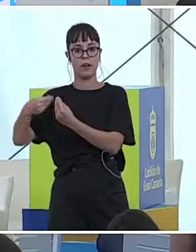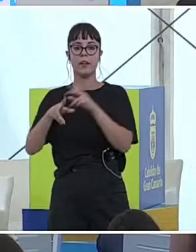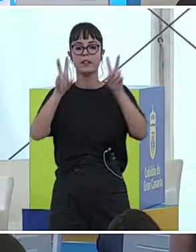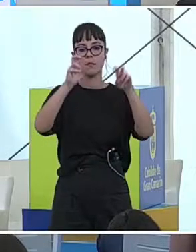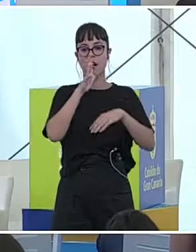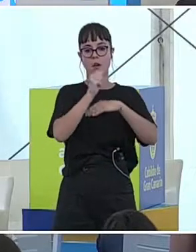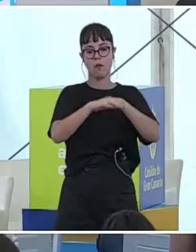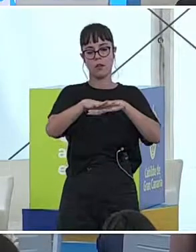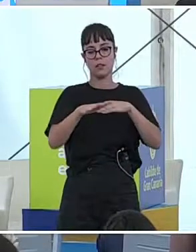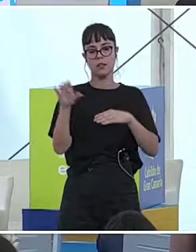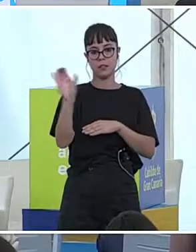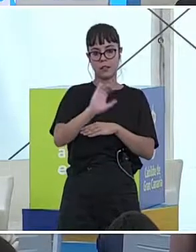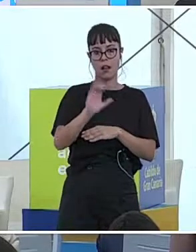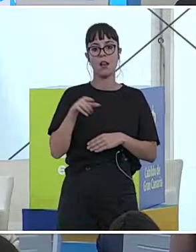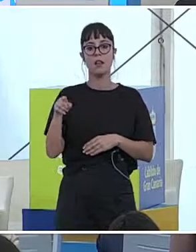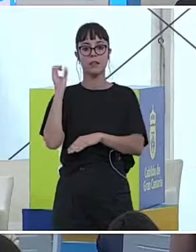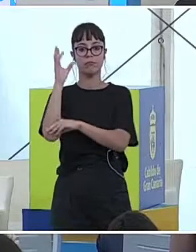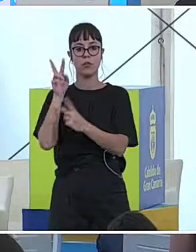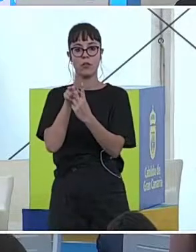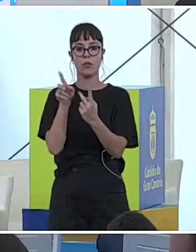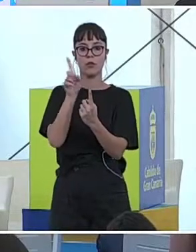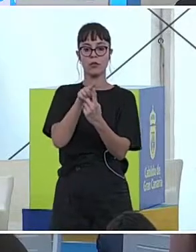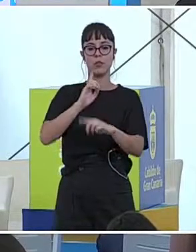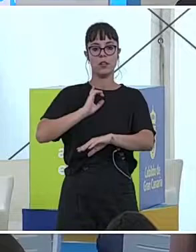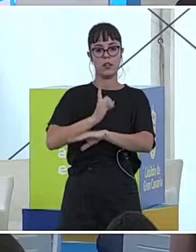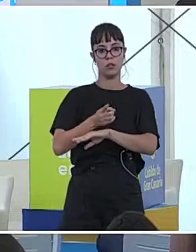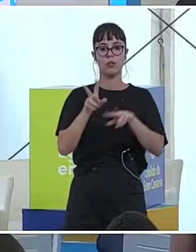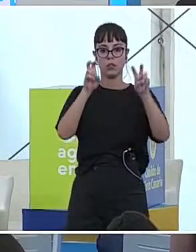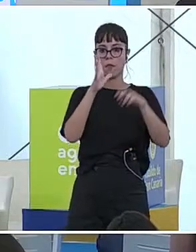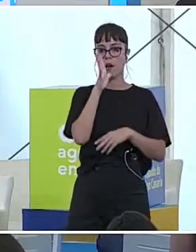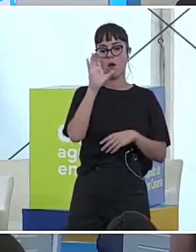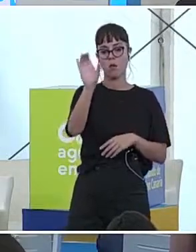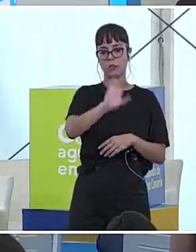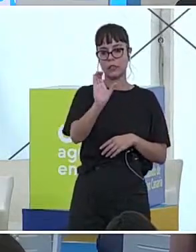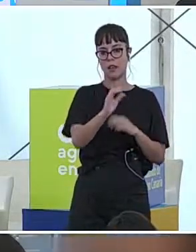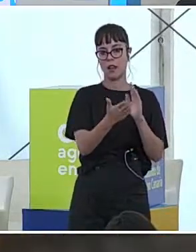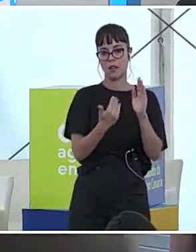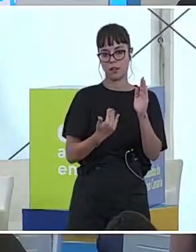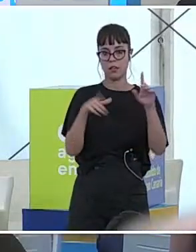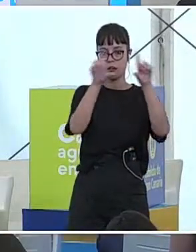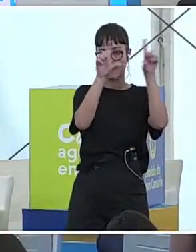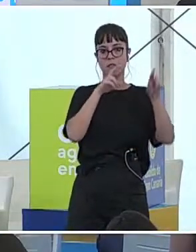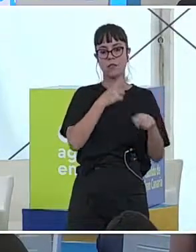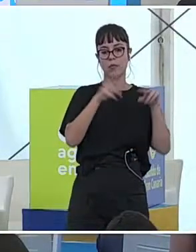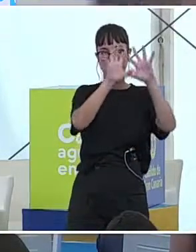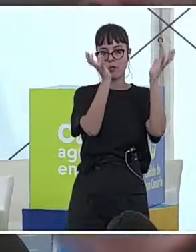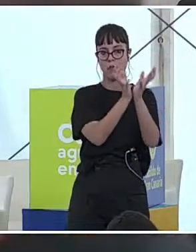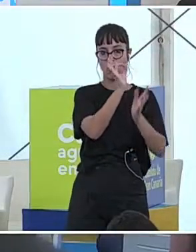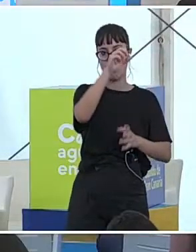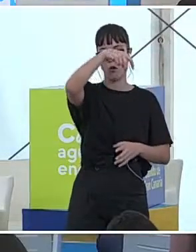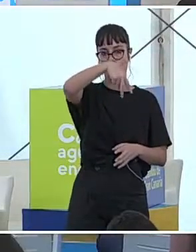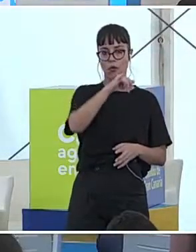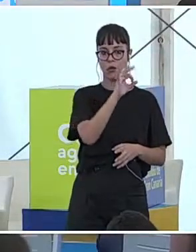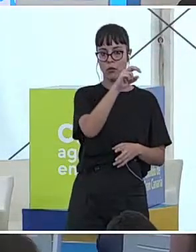Por una parte participa Javier Sarchís Carbonell, director de desalación de Global Omnium, ingeniero industrial por la UPV y